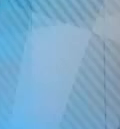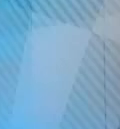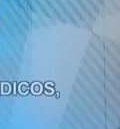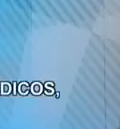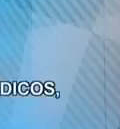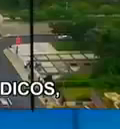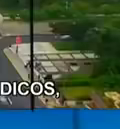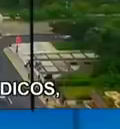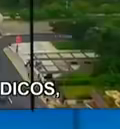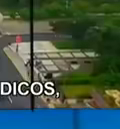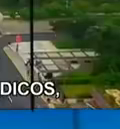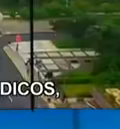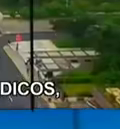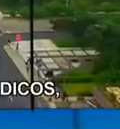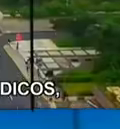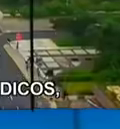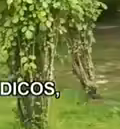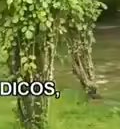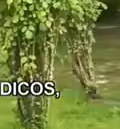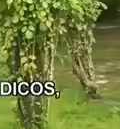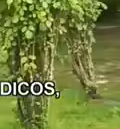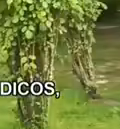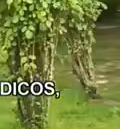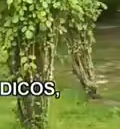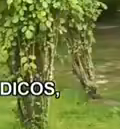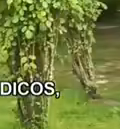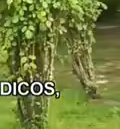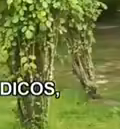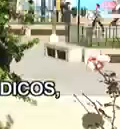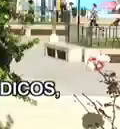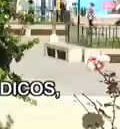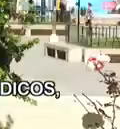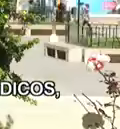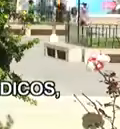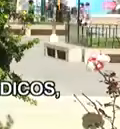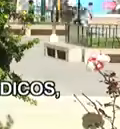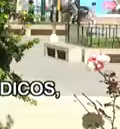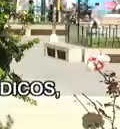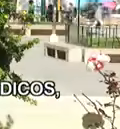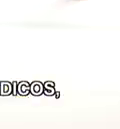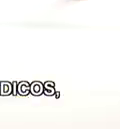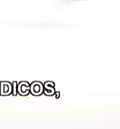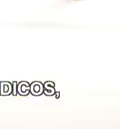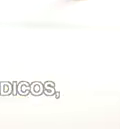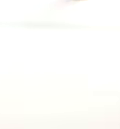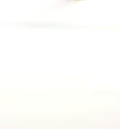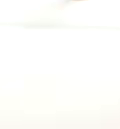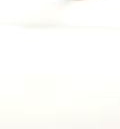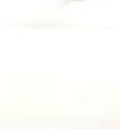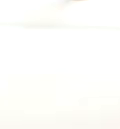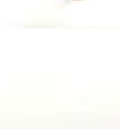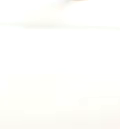Y de Perú Noticias le da las gracias a médicos. A todo el personal de salud.